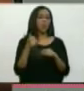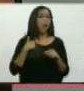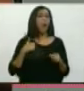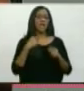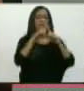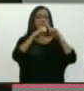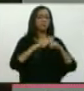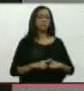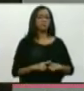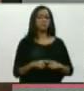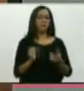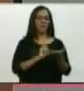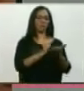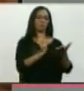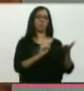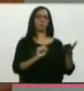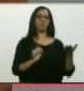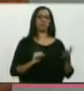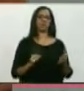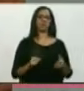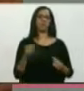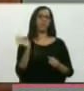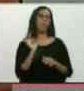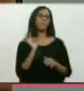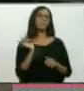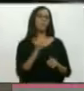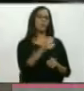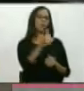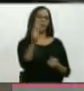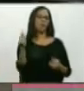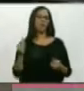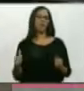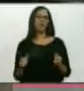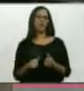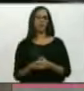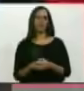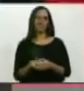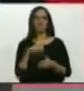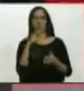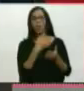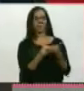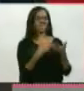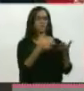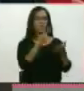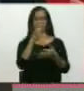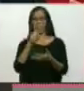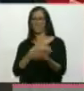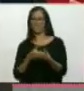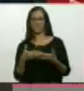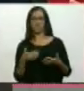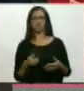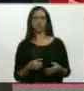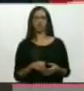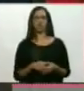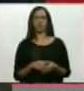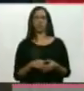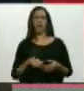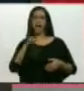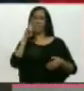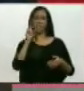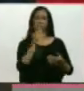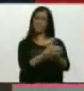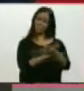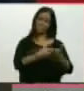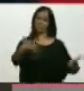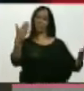Con 20. O sea, y de aquí hace como un porcentaje por cada caso. No, para que te da 2 millones, 3 millones. Por, hermano, agarra 20 palos.